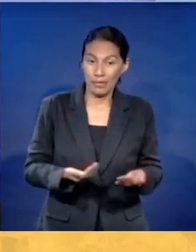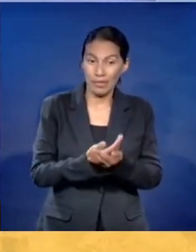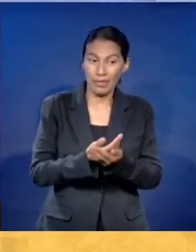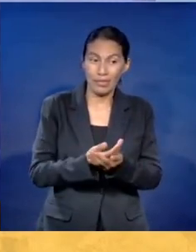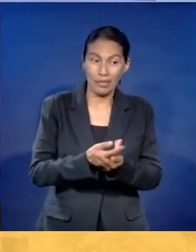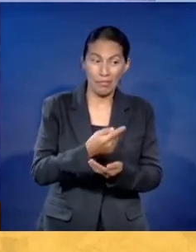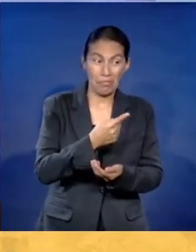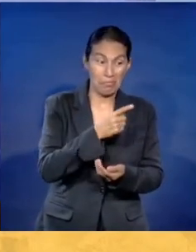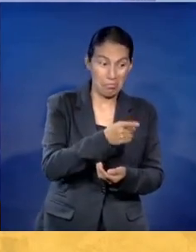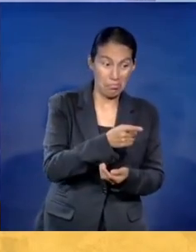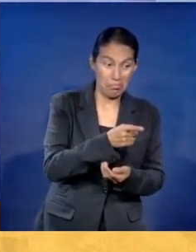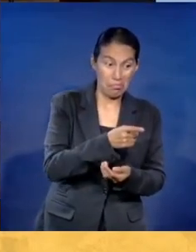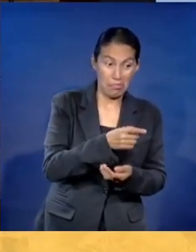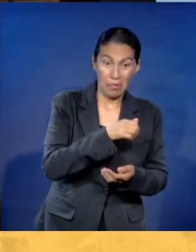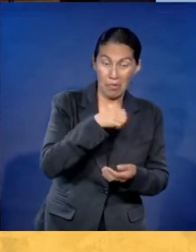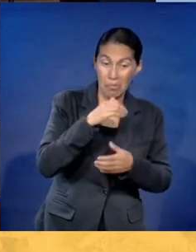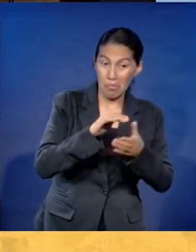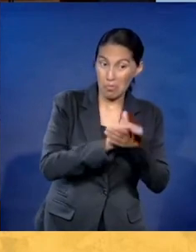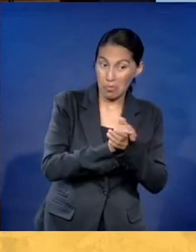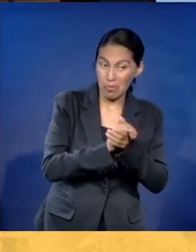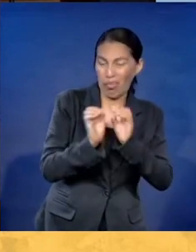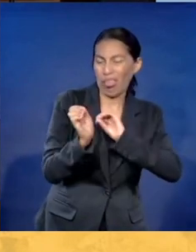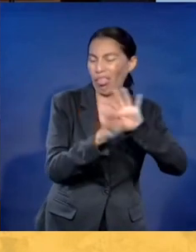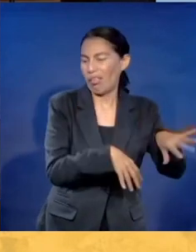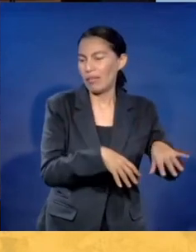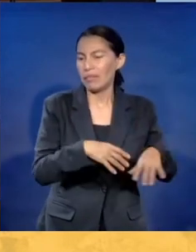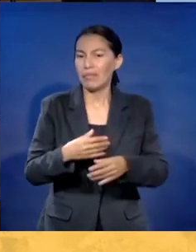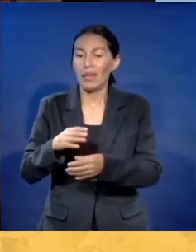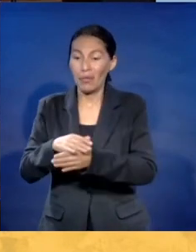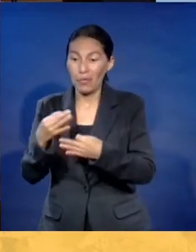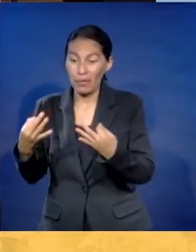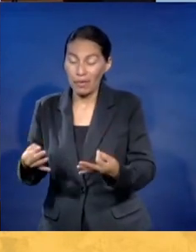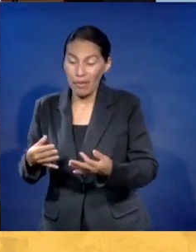para el bebé Y entonces qué pasa con el esposo en la práctica